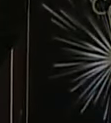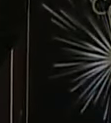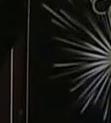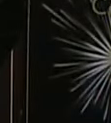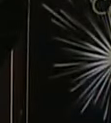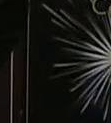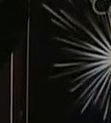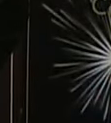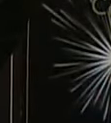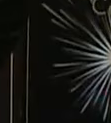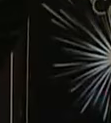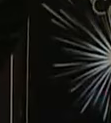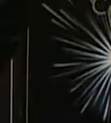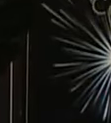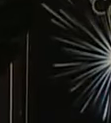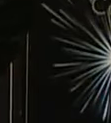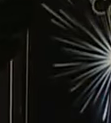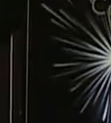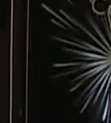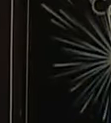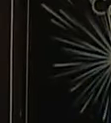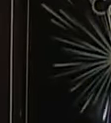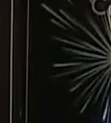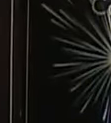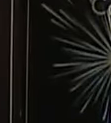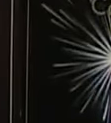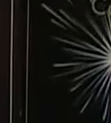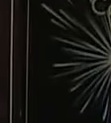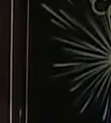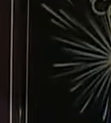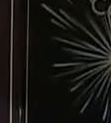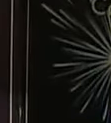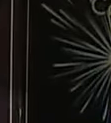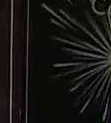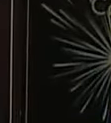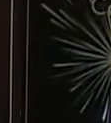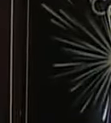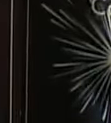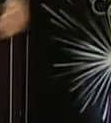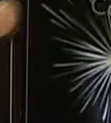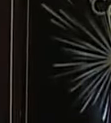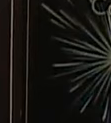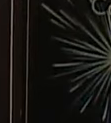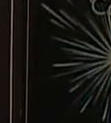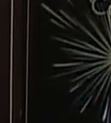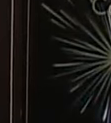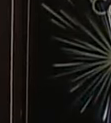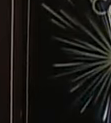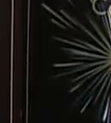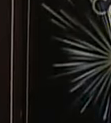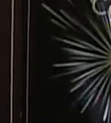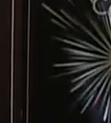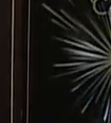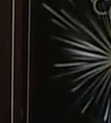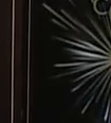Mañana es el coso. Así que espero contar contigo en el coso, ¿no? Ahí estamos diciendo a ver si me dejan un día más. Yo encantadísimo, además, porque me han